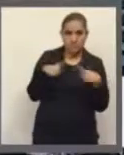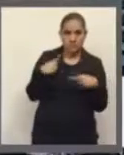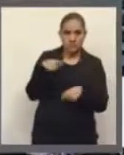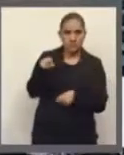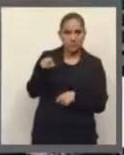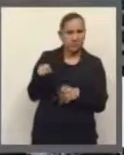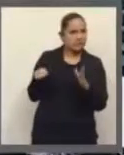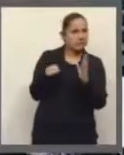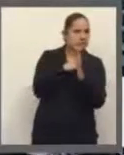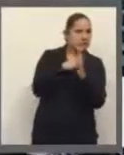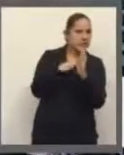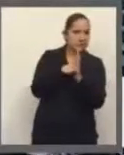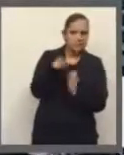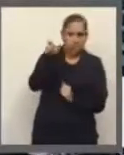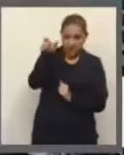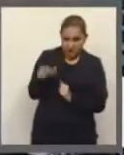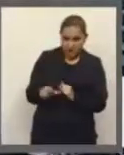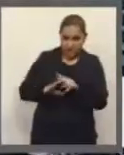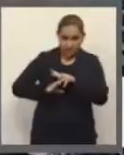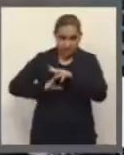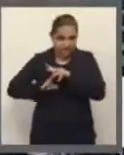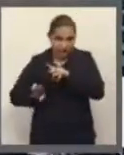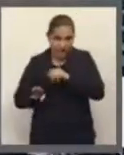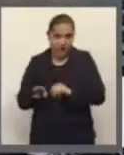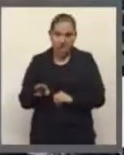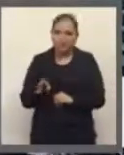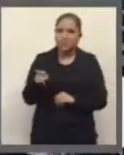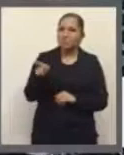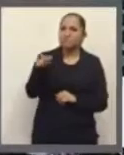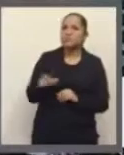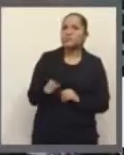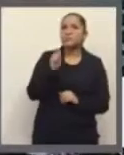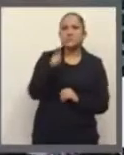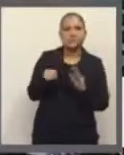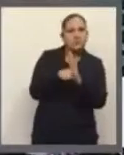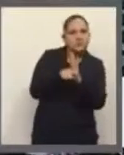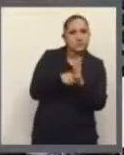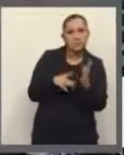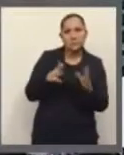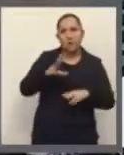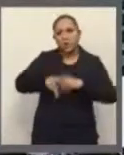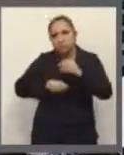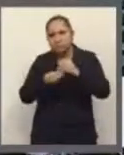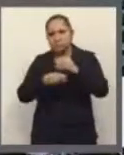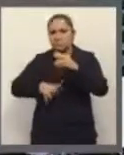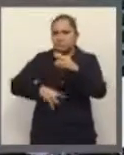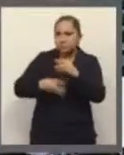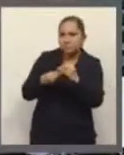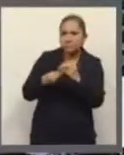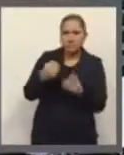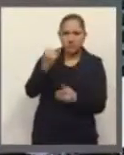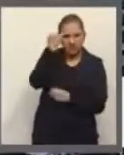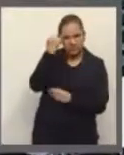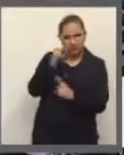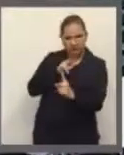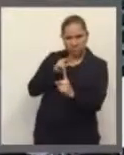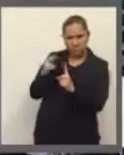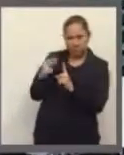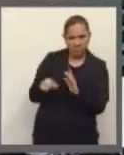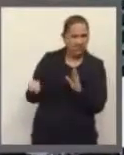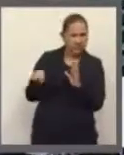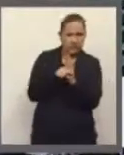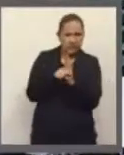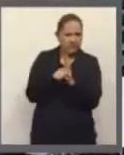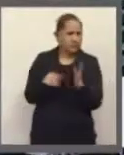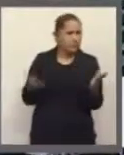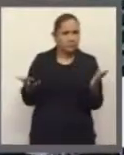de los inmigrantes, afectando negativamente la vida cotidiana de la frontera sur-sureste.